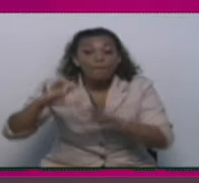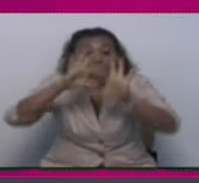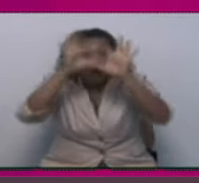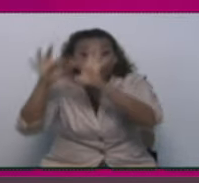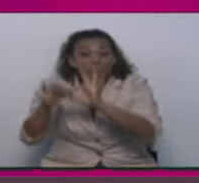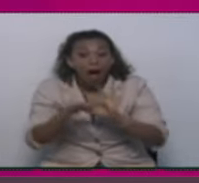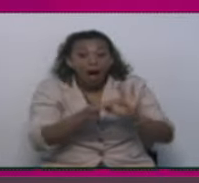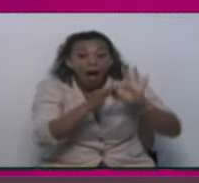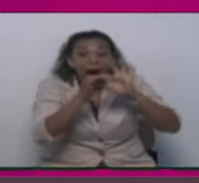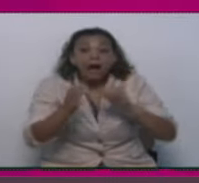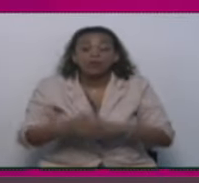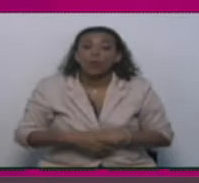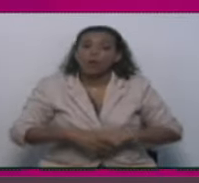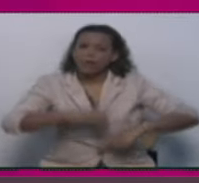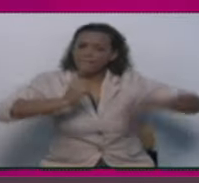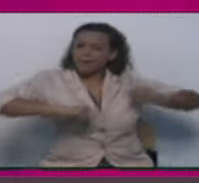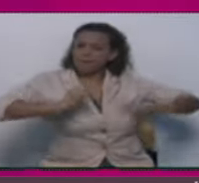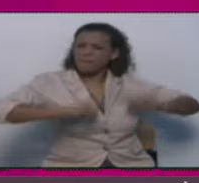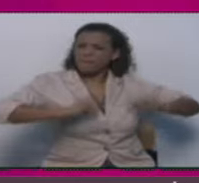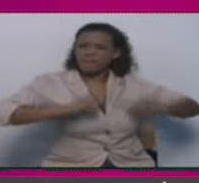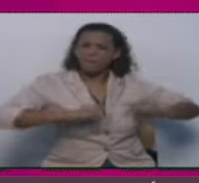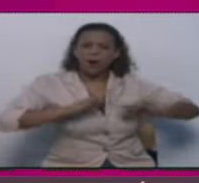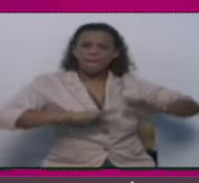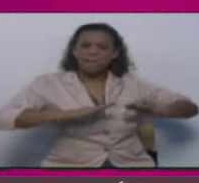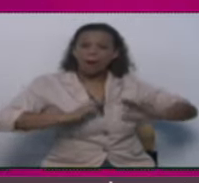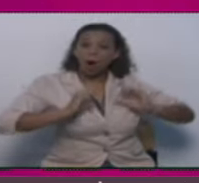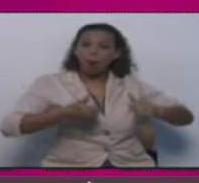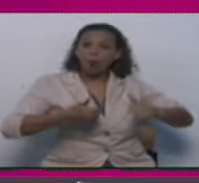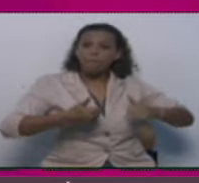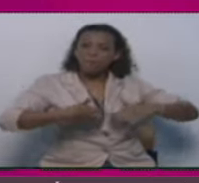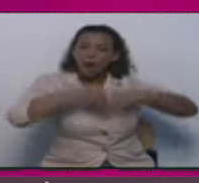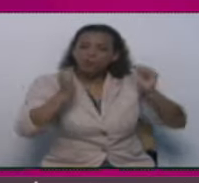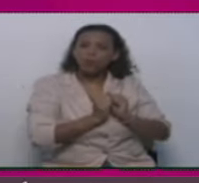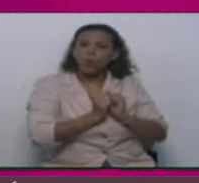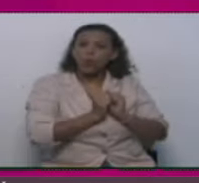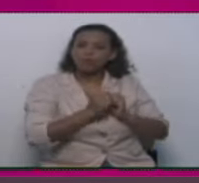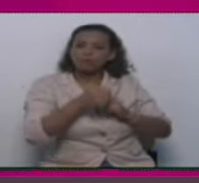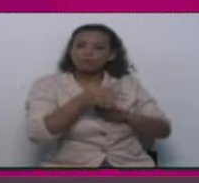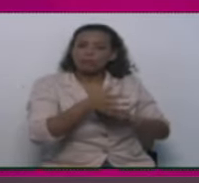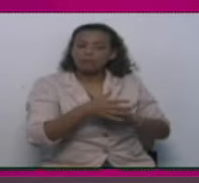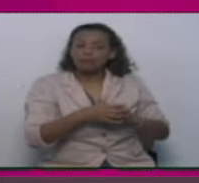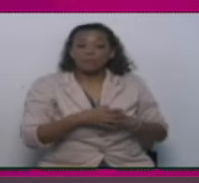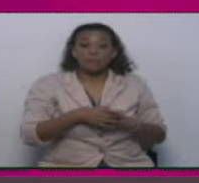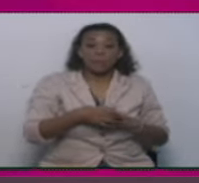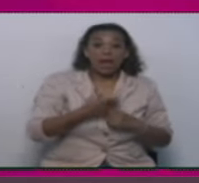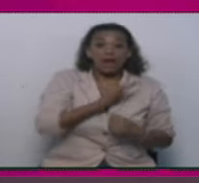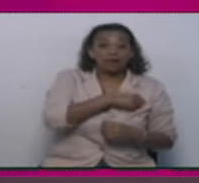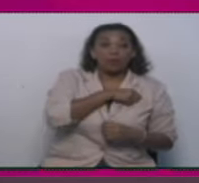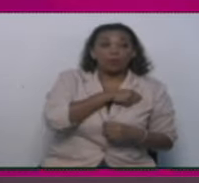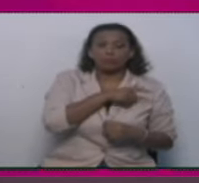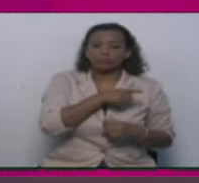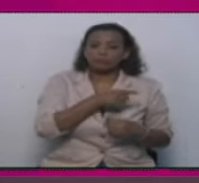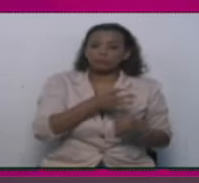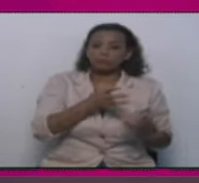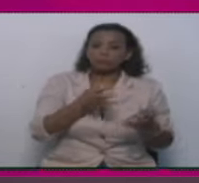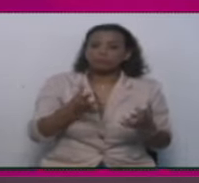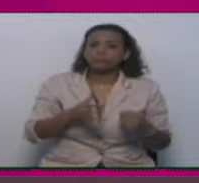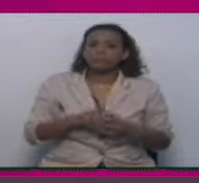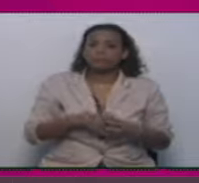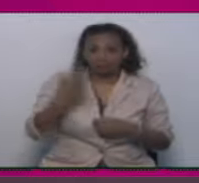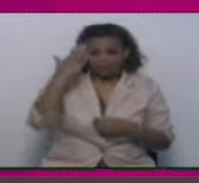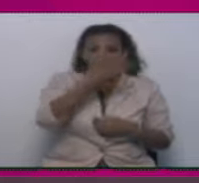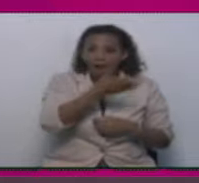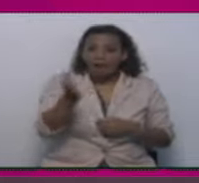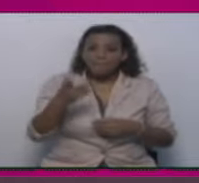Mientras tocan tambores de guerra en Europa, en Estados Unidos, sabemos